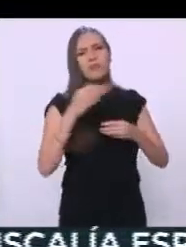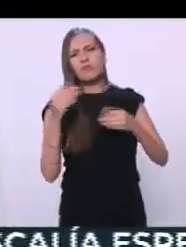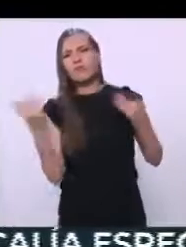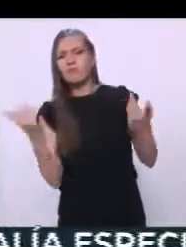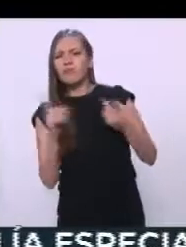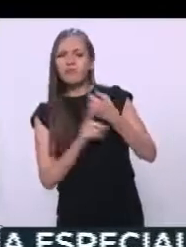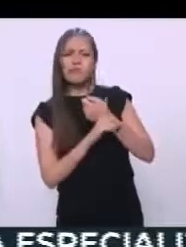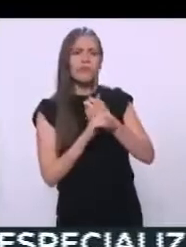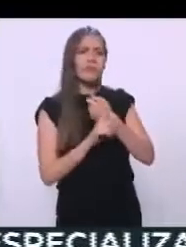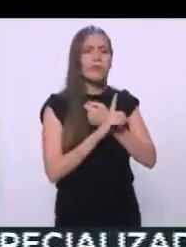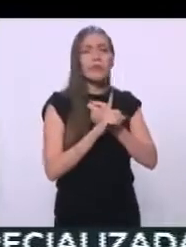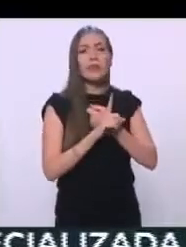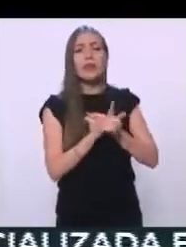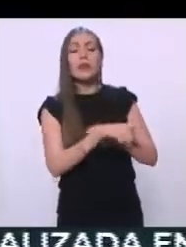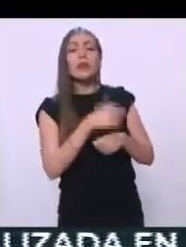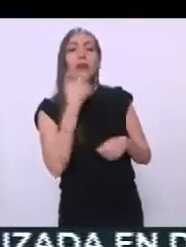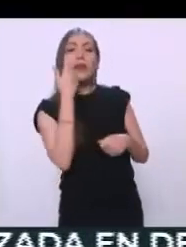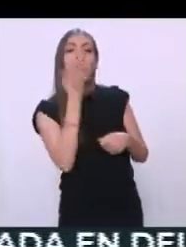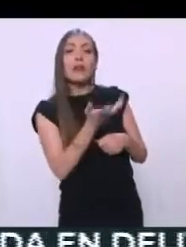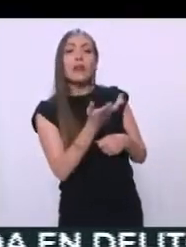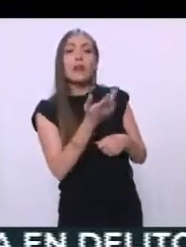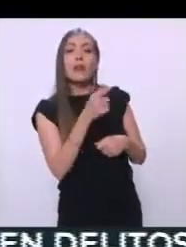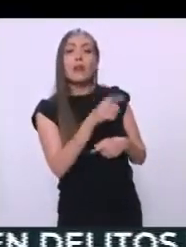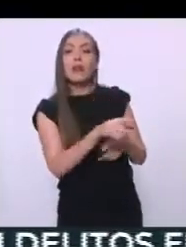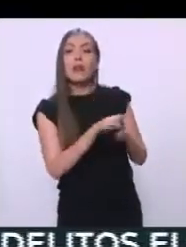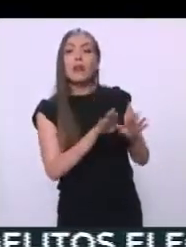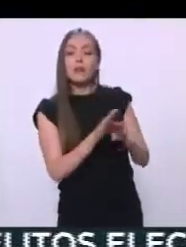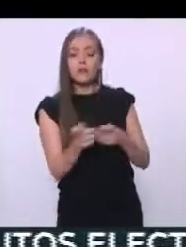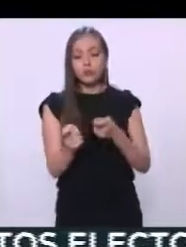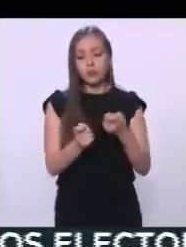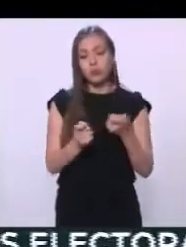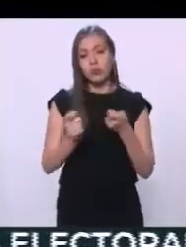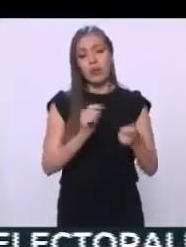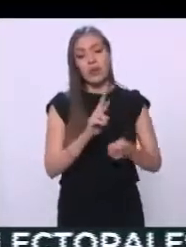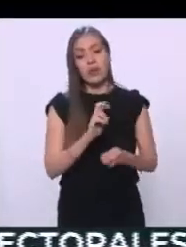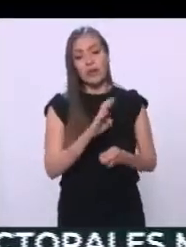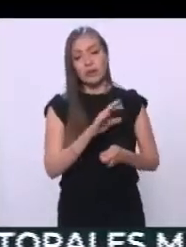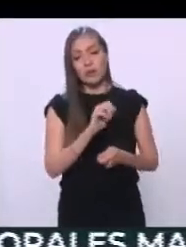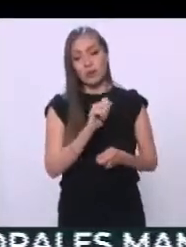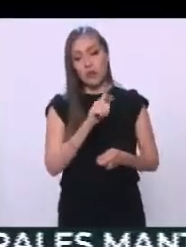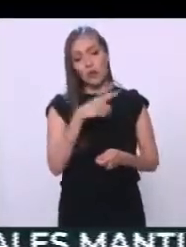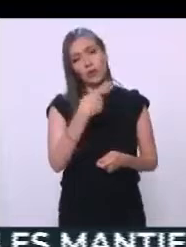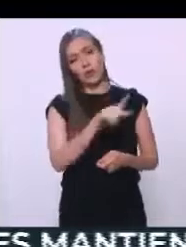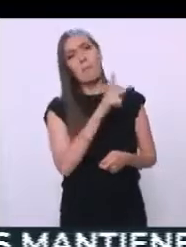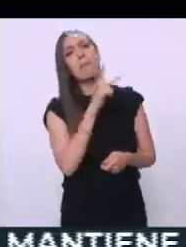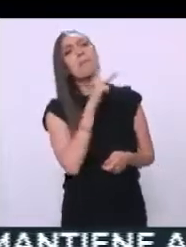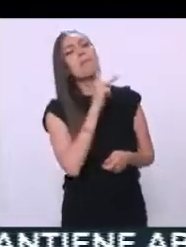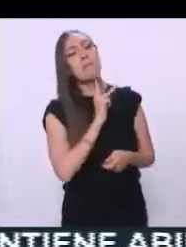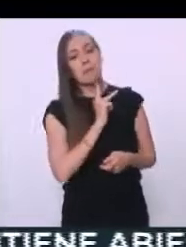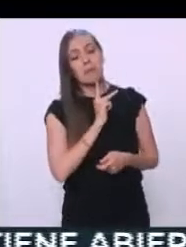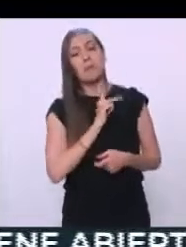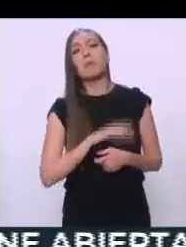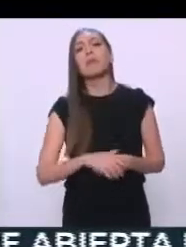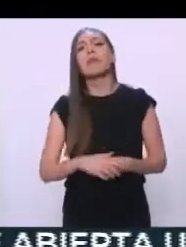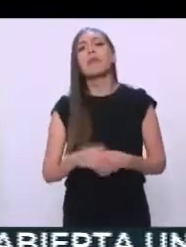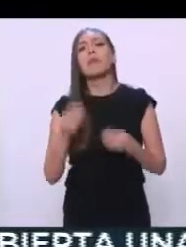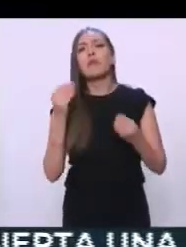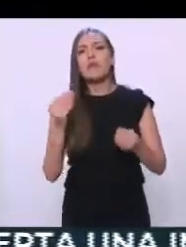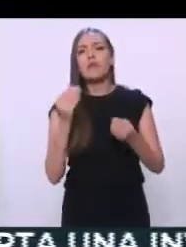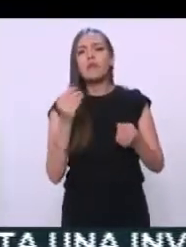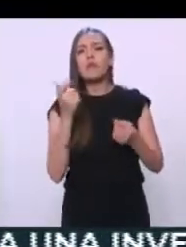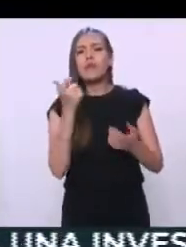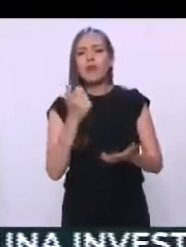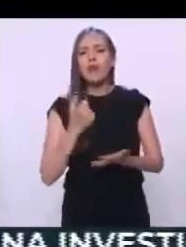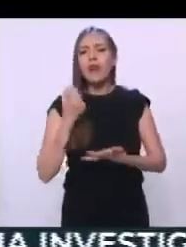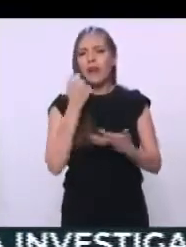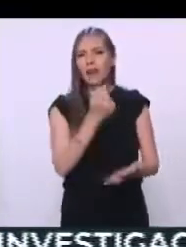debido a que pretendían quedarse con el control de Repsol, de la petrolera española. Varios de los accionistas